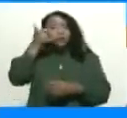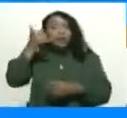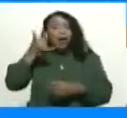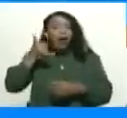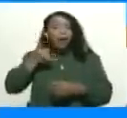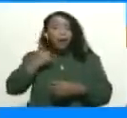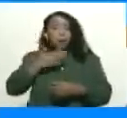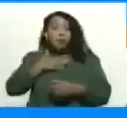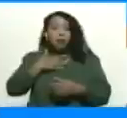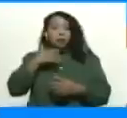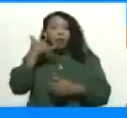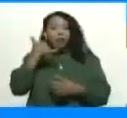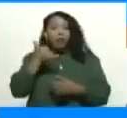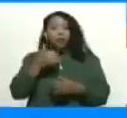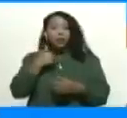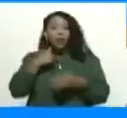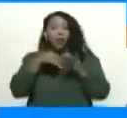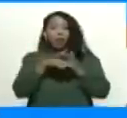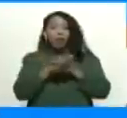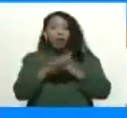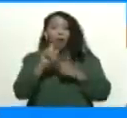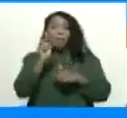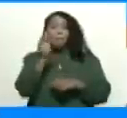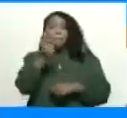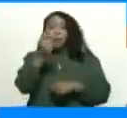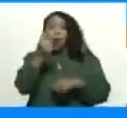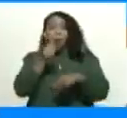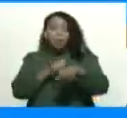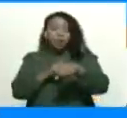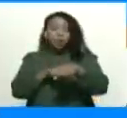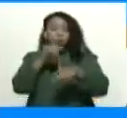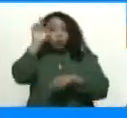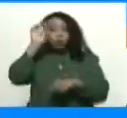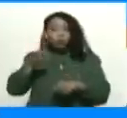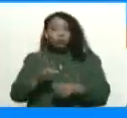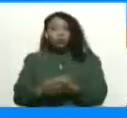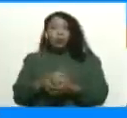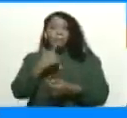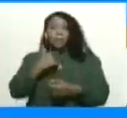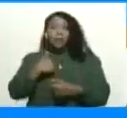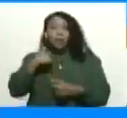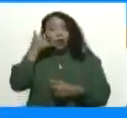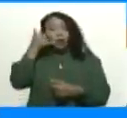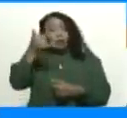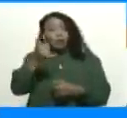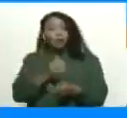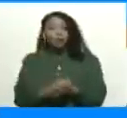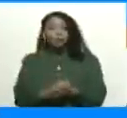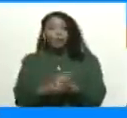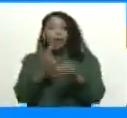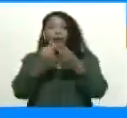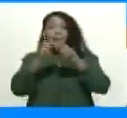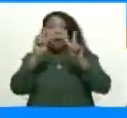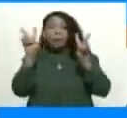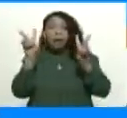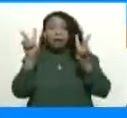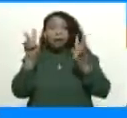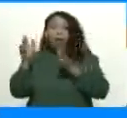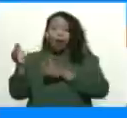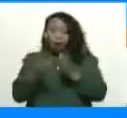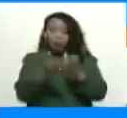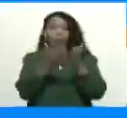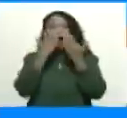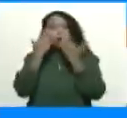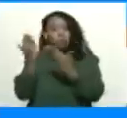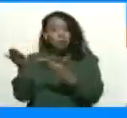telefónica que tengo con él de pocos minutos diarios, él me dijo en esta llamada que la paz es el camino y